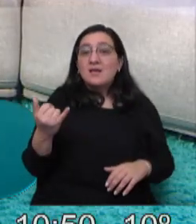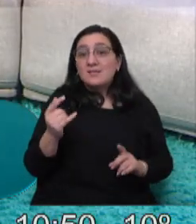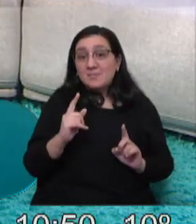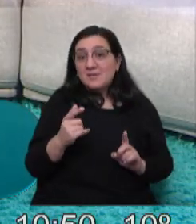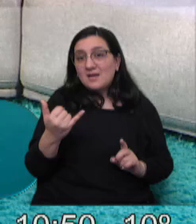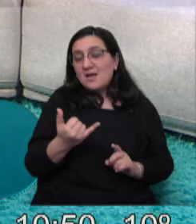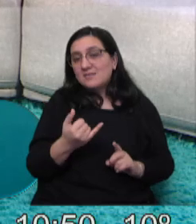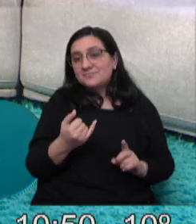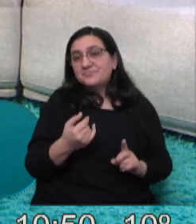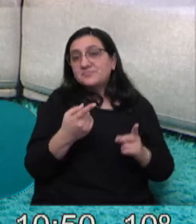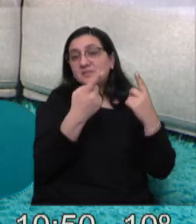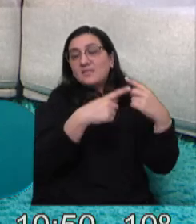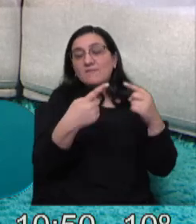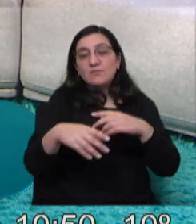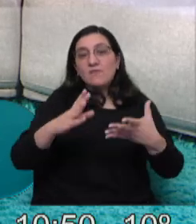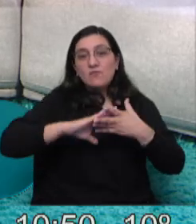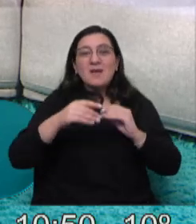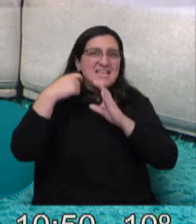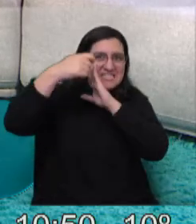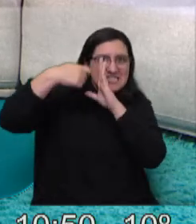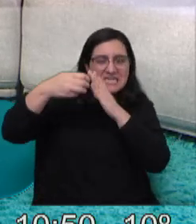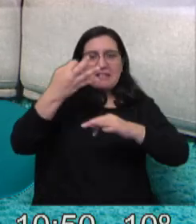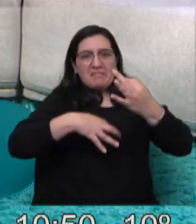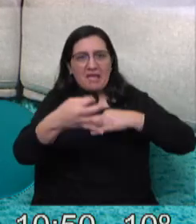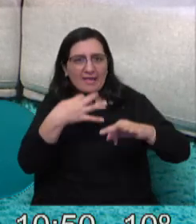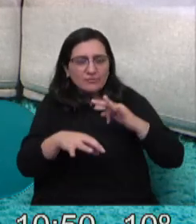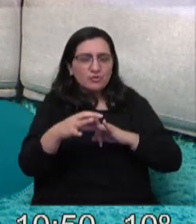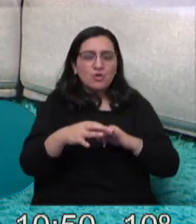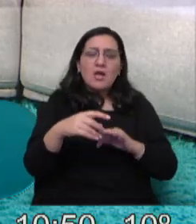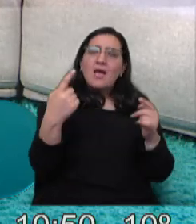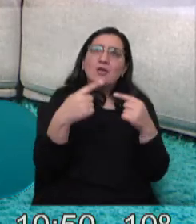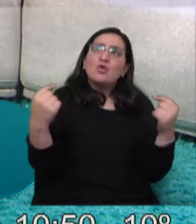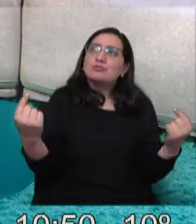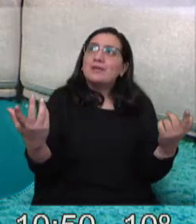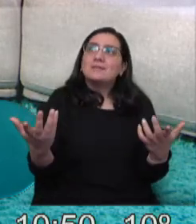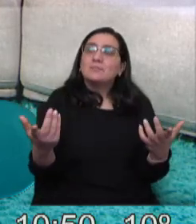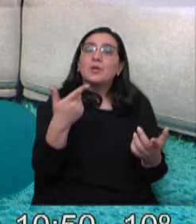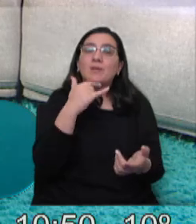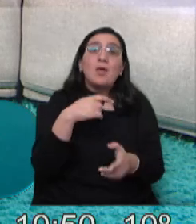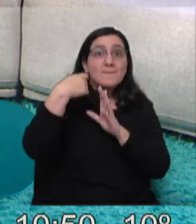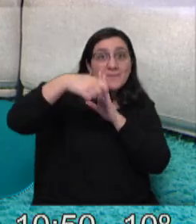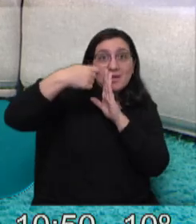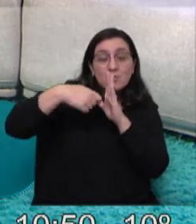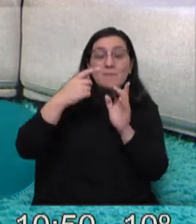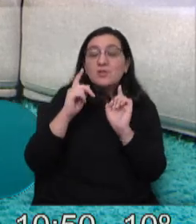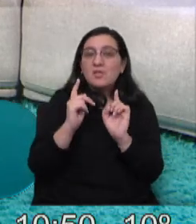distintas manifestaciones culturales. Sí. Hay cine, teatro. Hay cine. Cosas que, por ejemplo, películas, pero